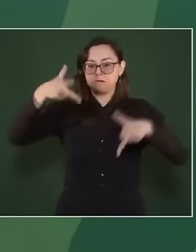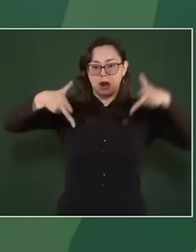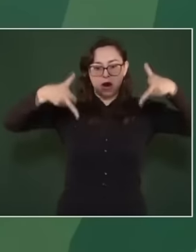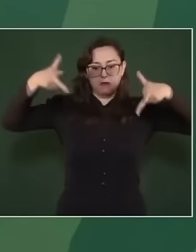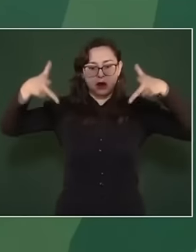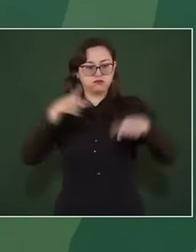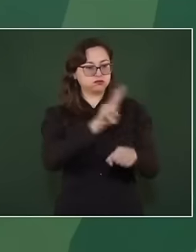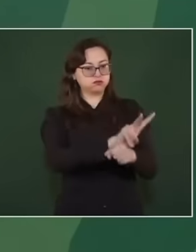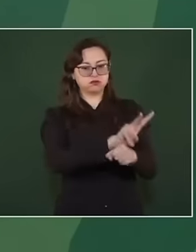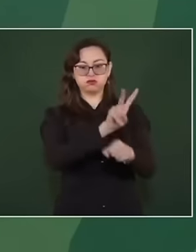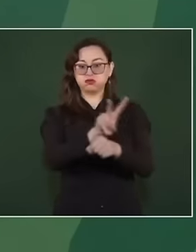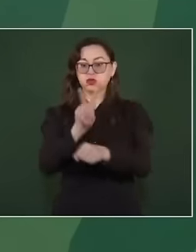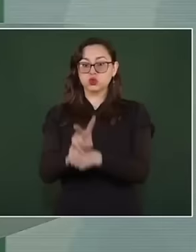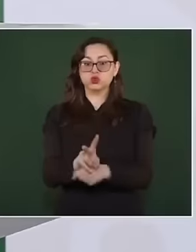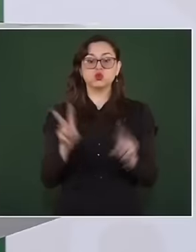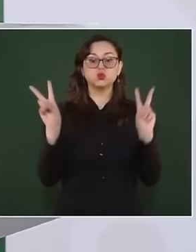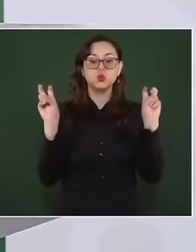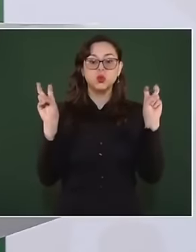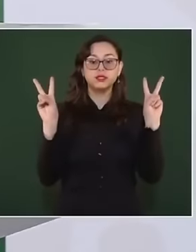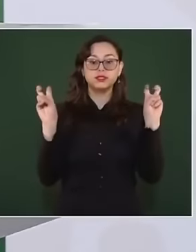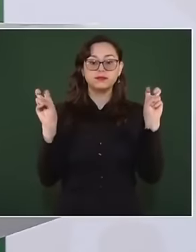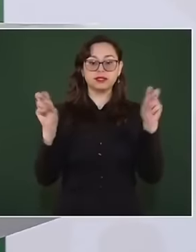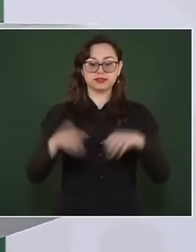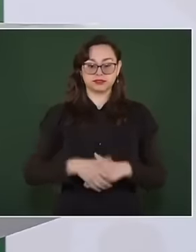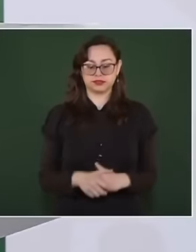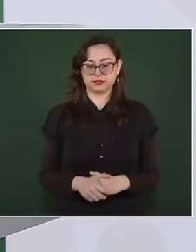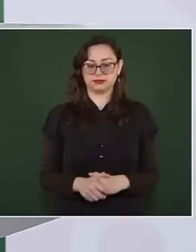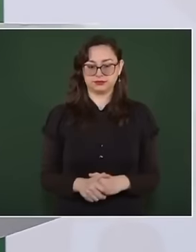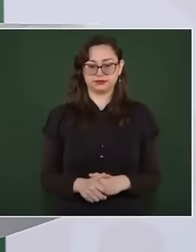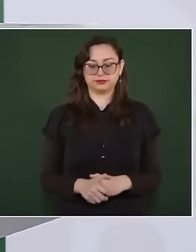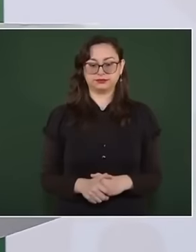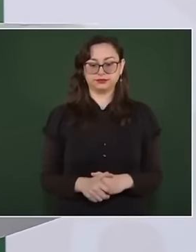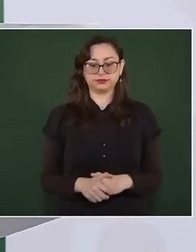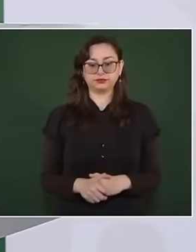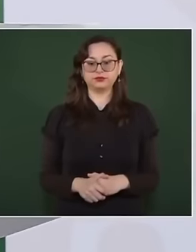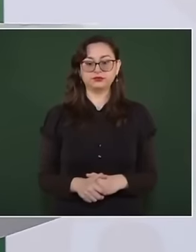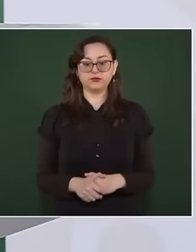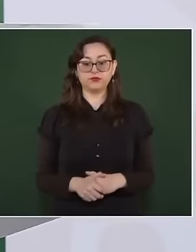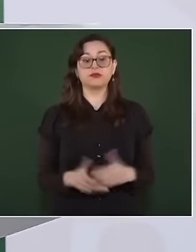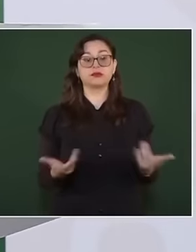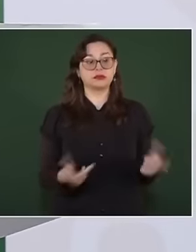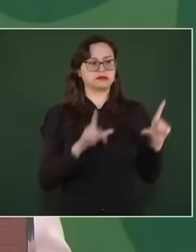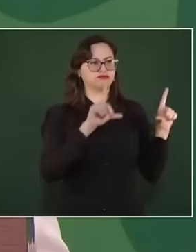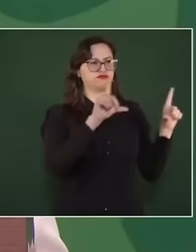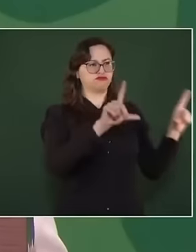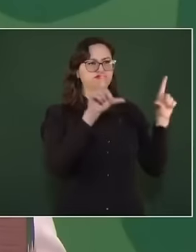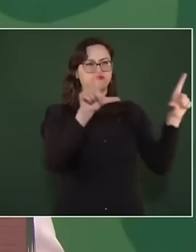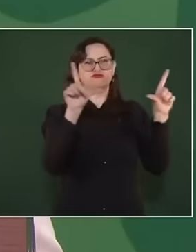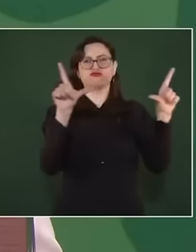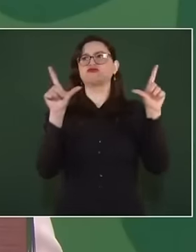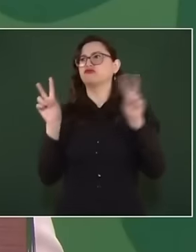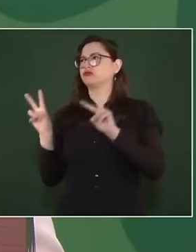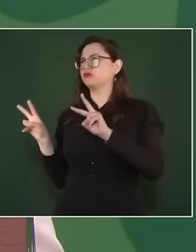para labores de inteligencia a través de las pantallas de monitoreo se tenían